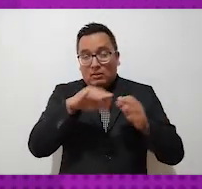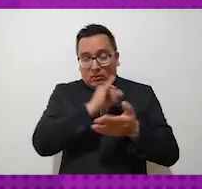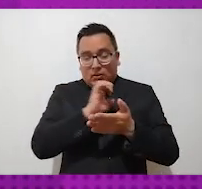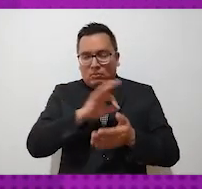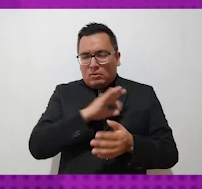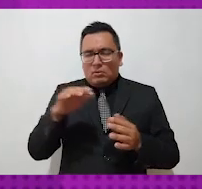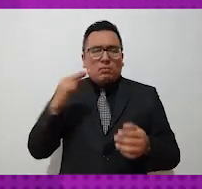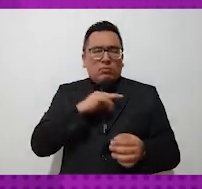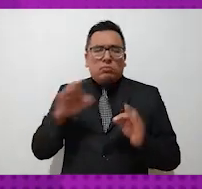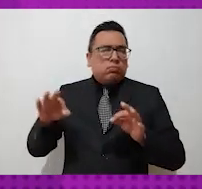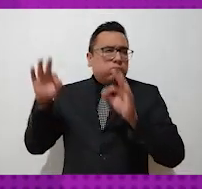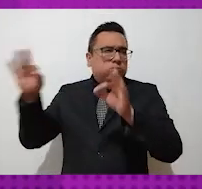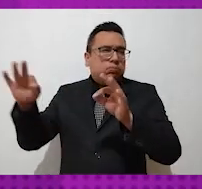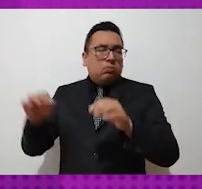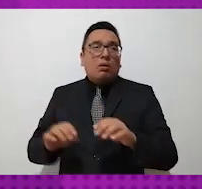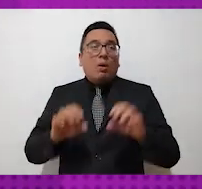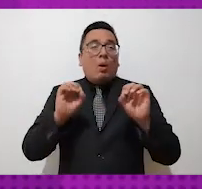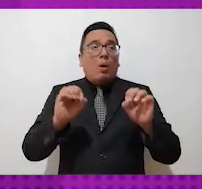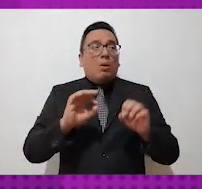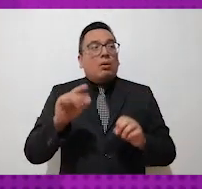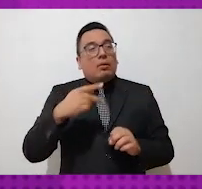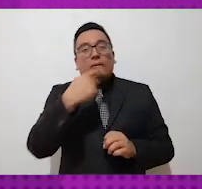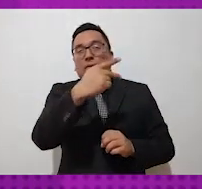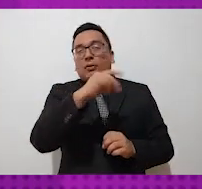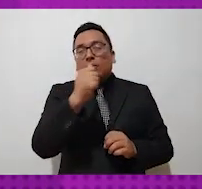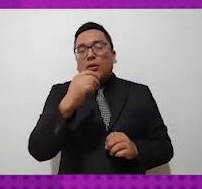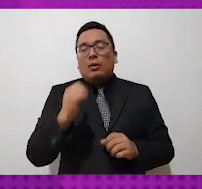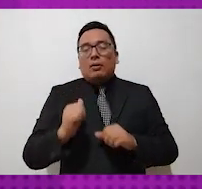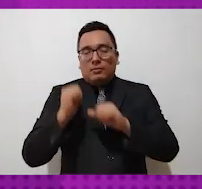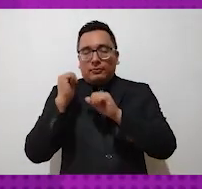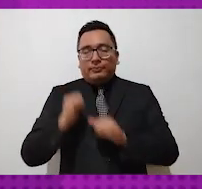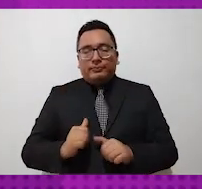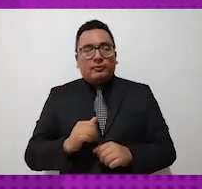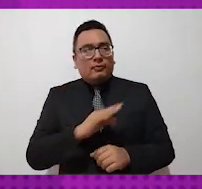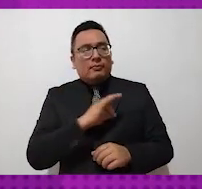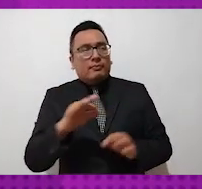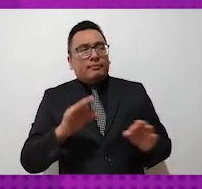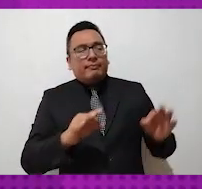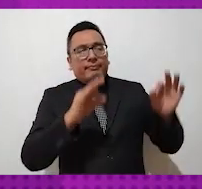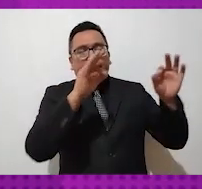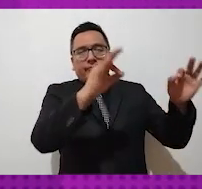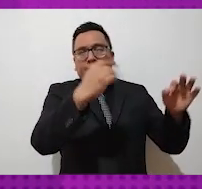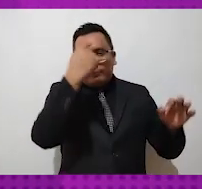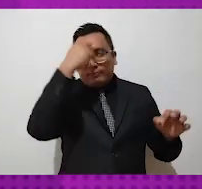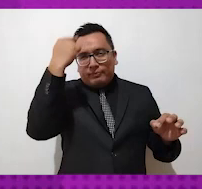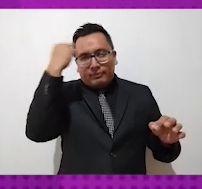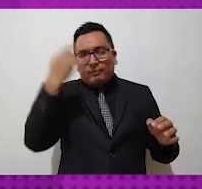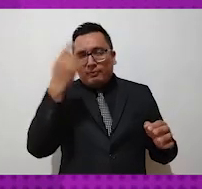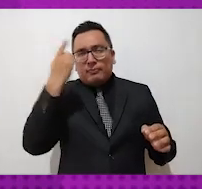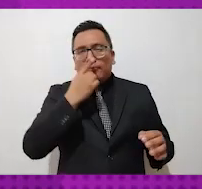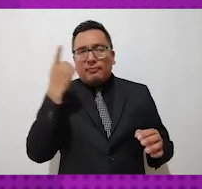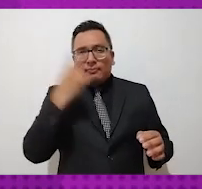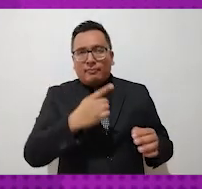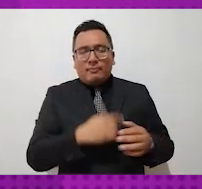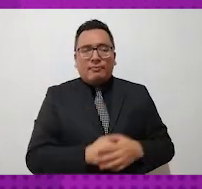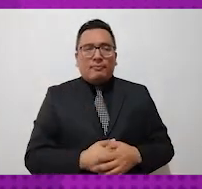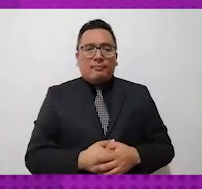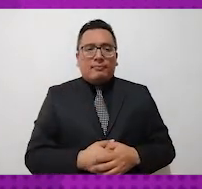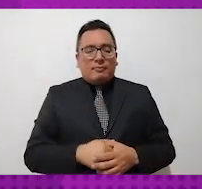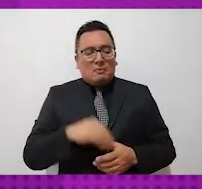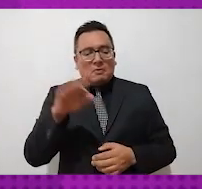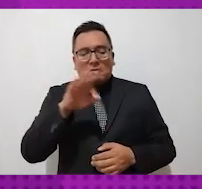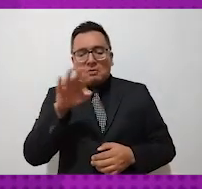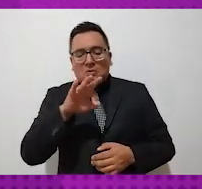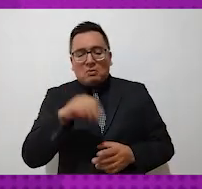al instituto. Si no, la autoridad investigadora tiene rutas de fácil acceso para presentar la denuncia.